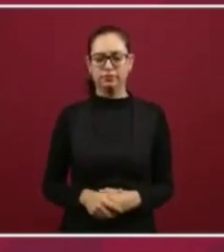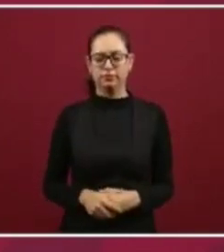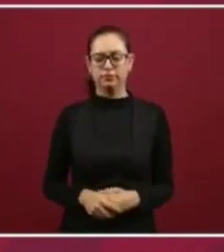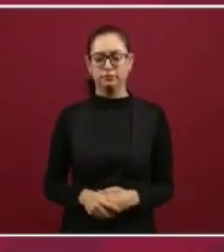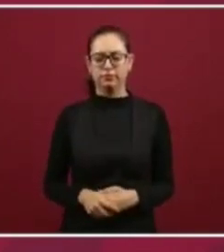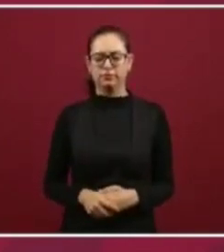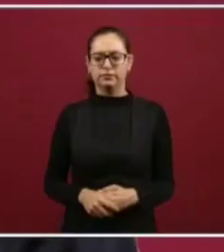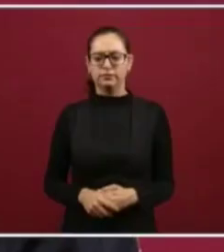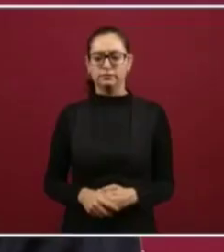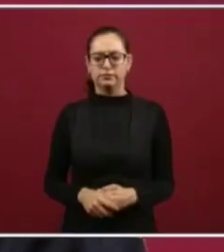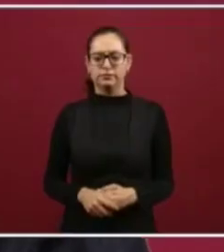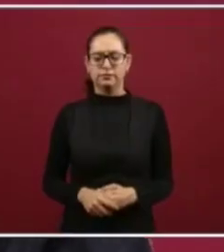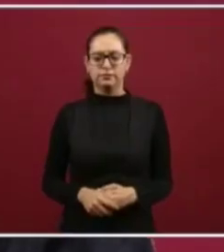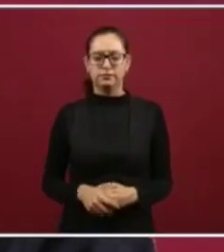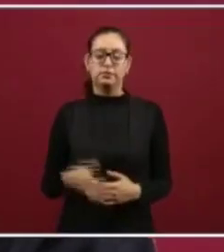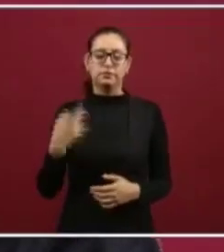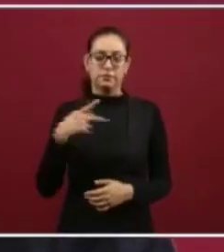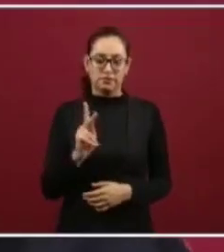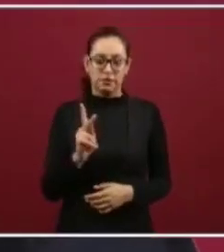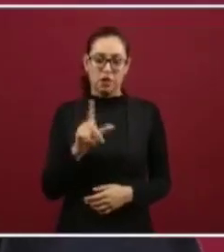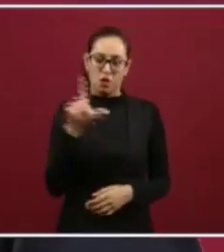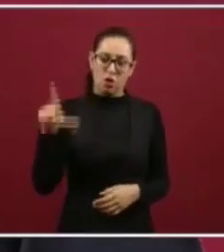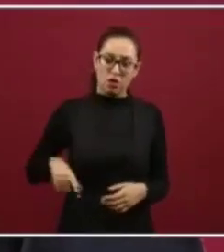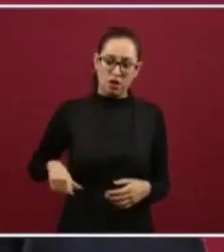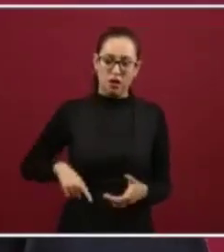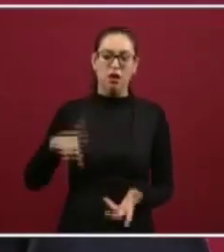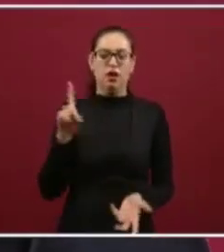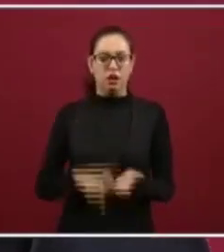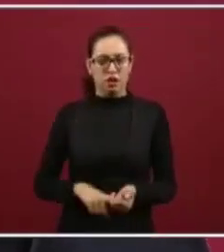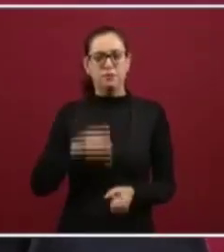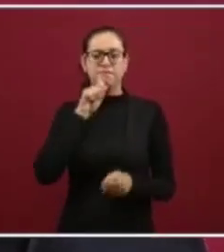Pero también había al interior del gobierno,